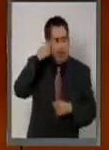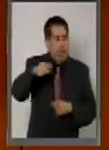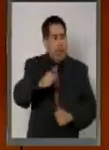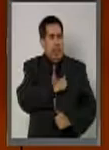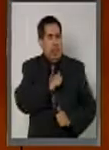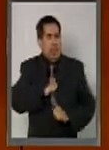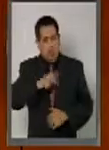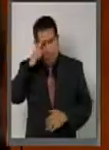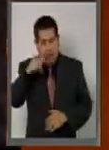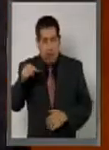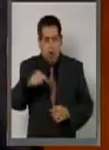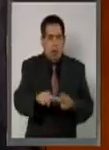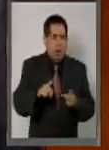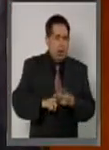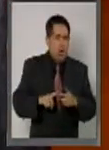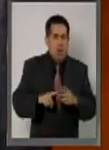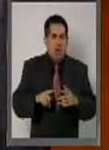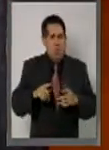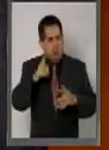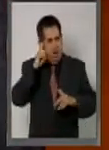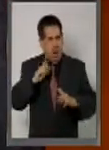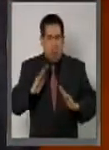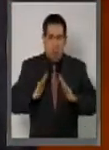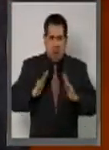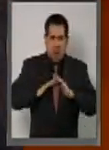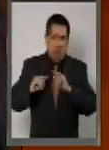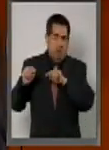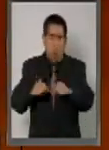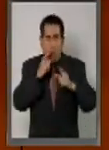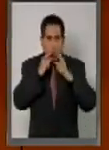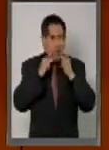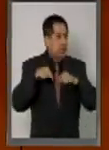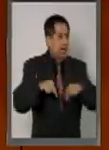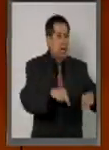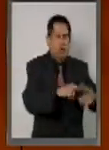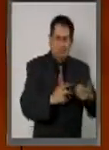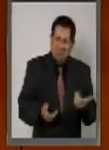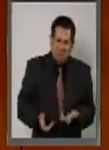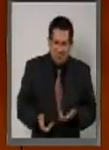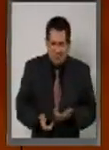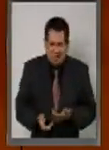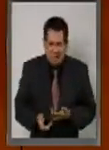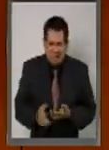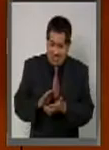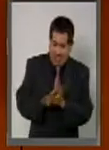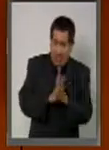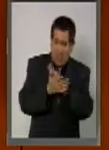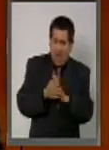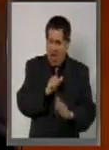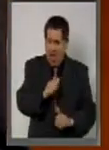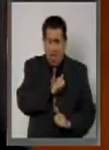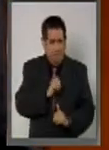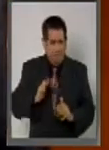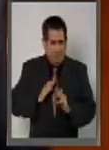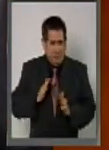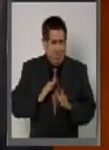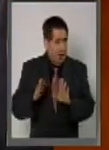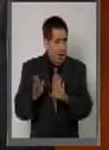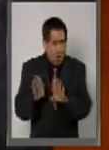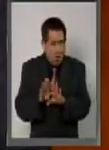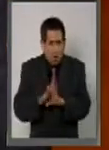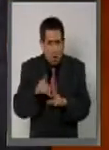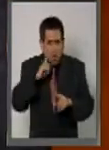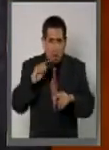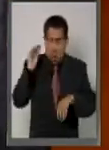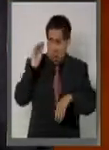mexicano y la armada sean la policía de este país. Y esa militarización impulsada e